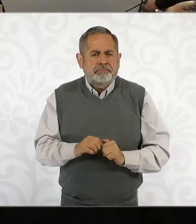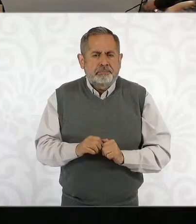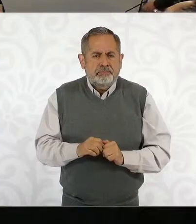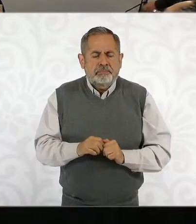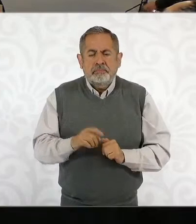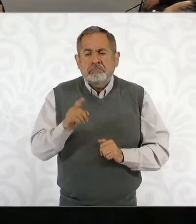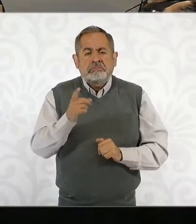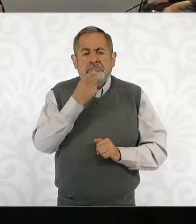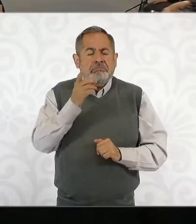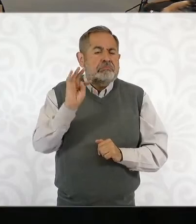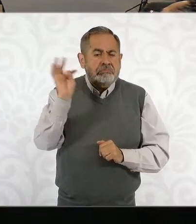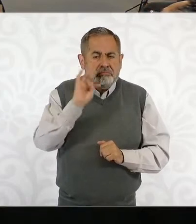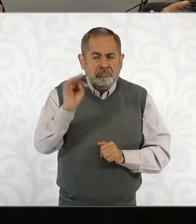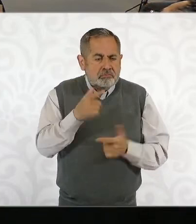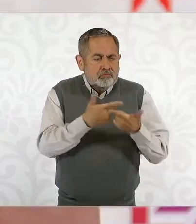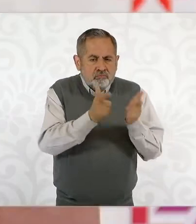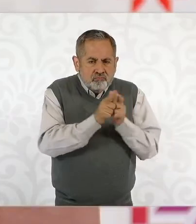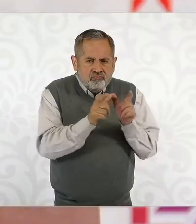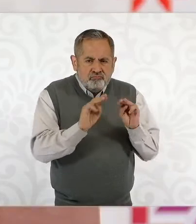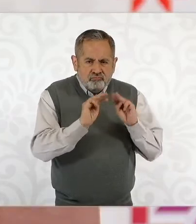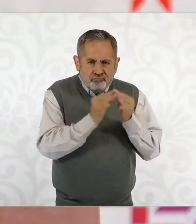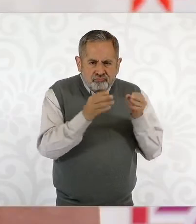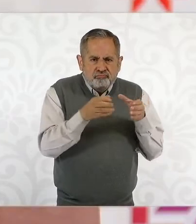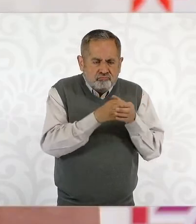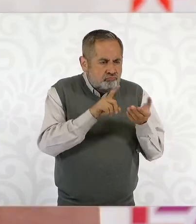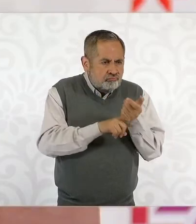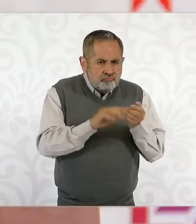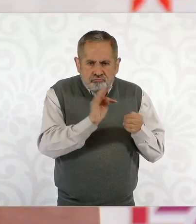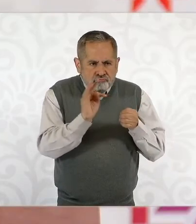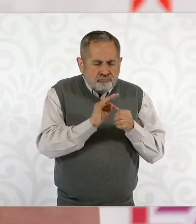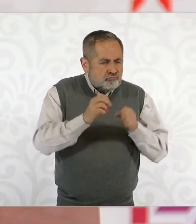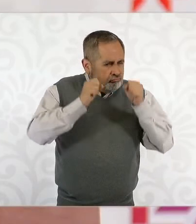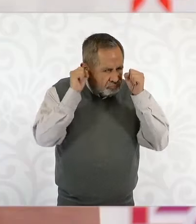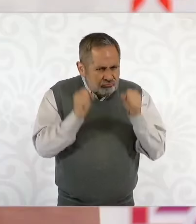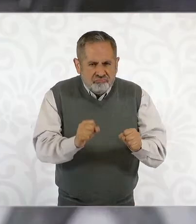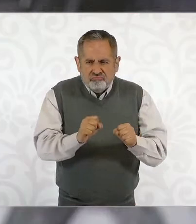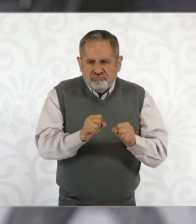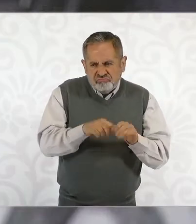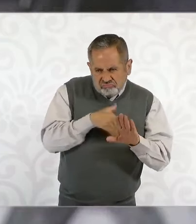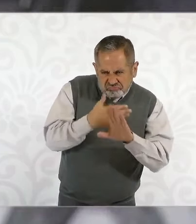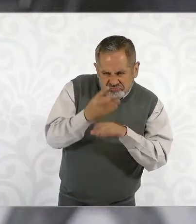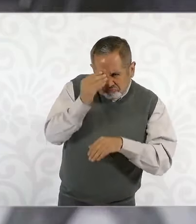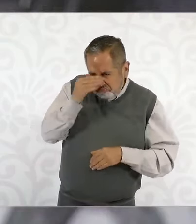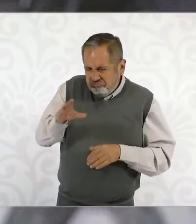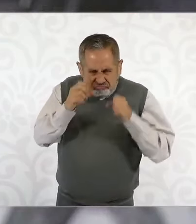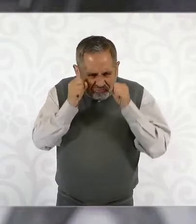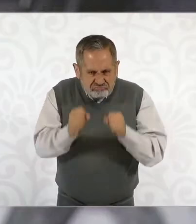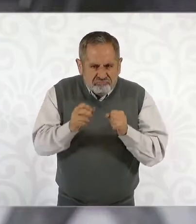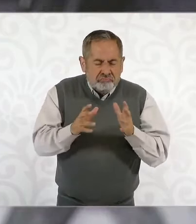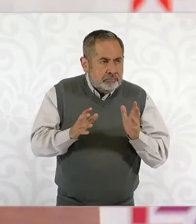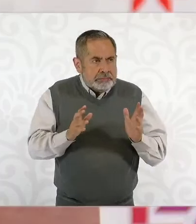la posibilidad de un grupo delictivo ahí. No estaba asegurada y pues